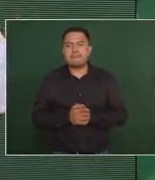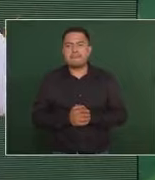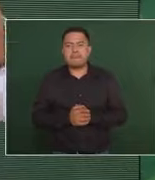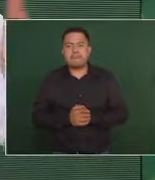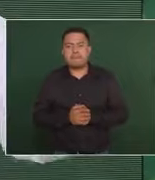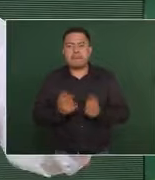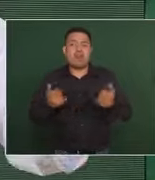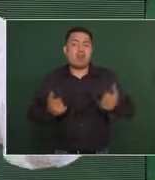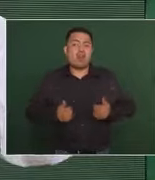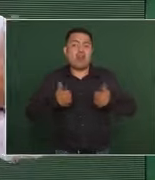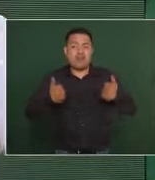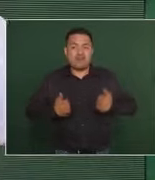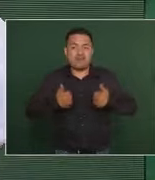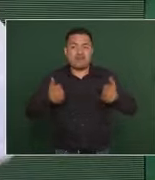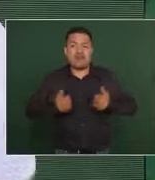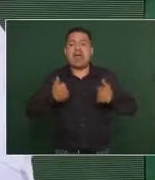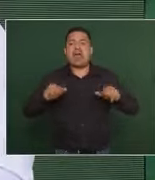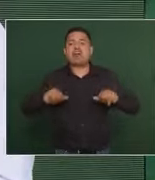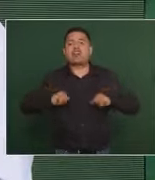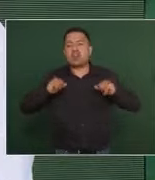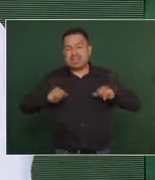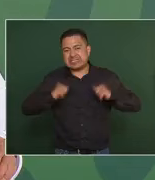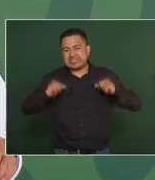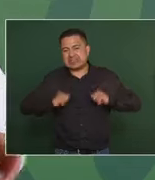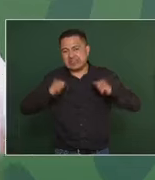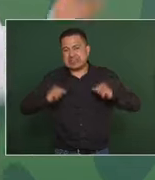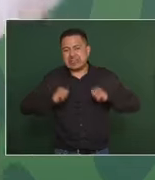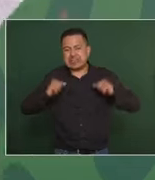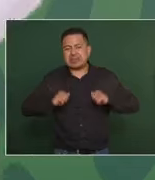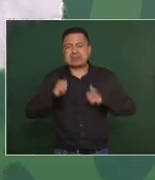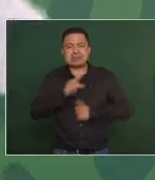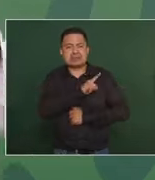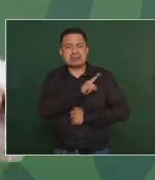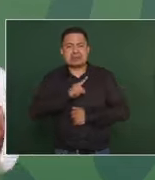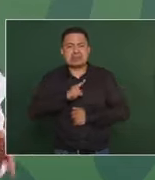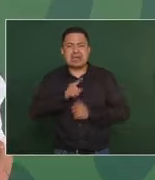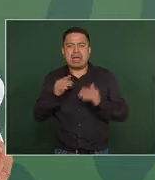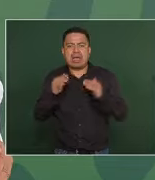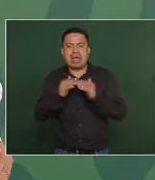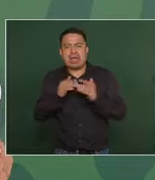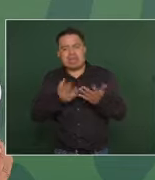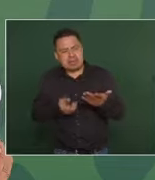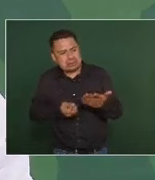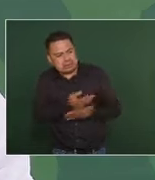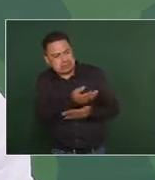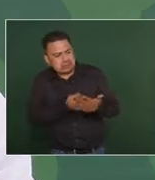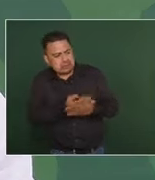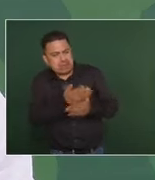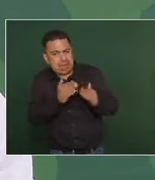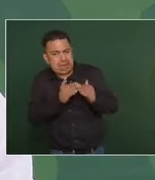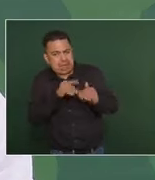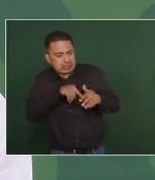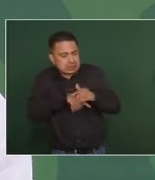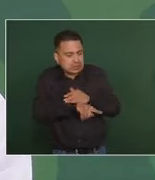los jóvenes, los adolescentes tienen que irse de la casa.